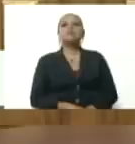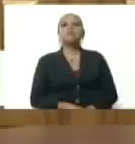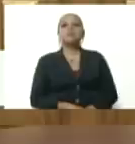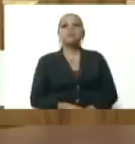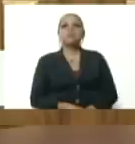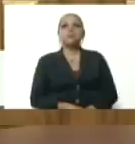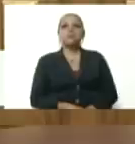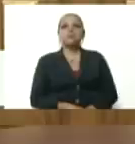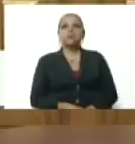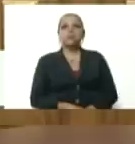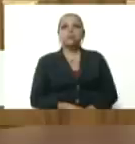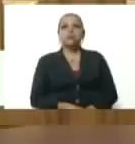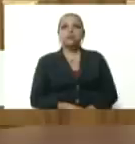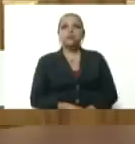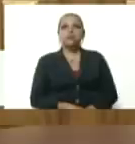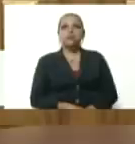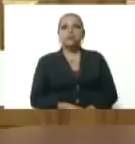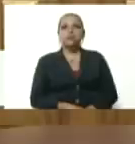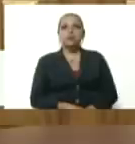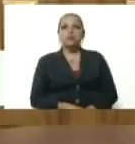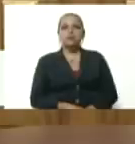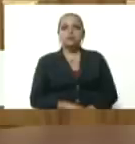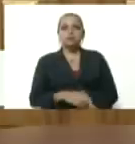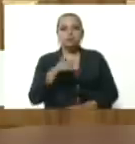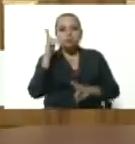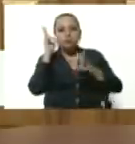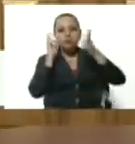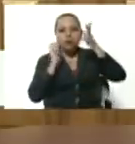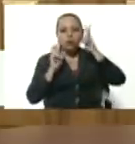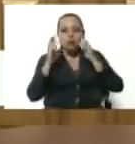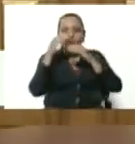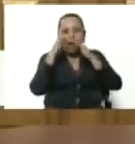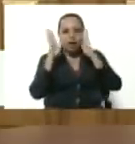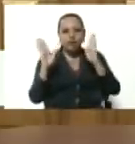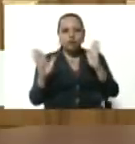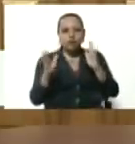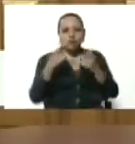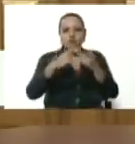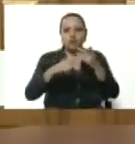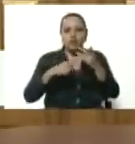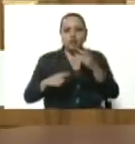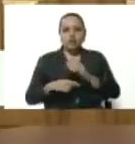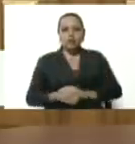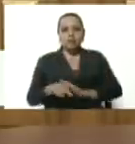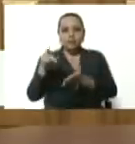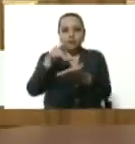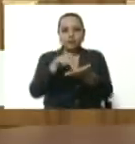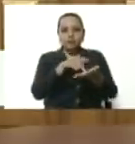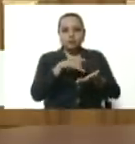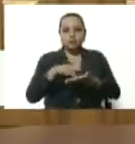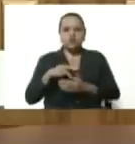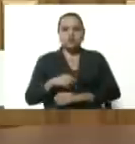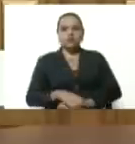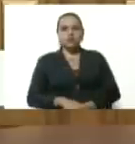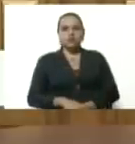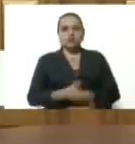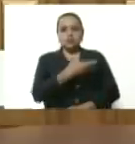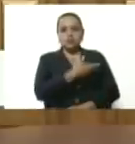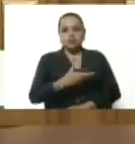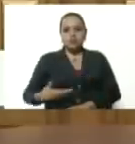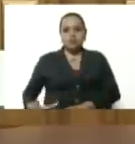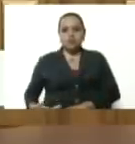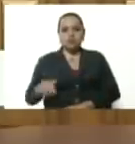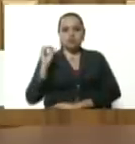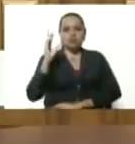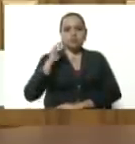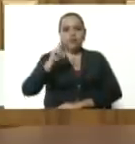Se escuchó la intervención del presidente del Poder Legislativo llamando